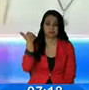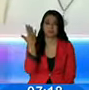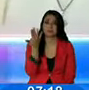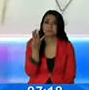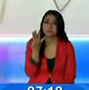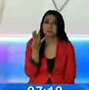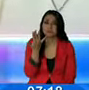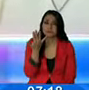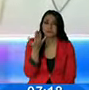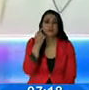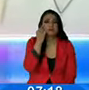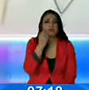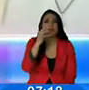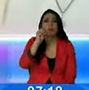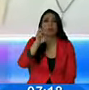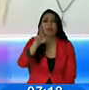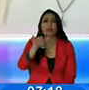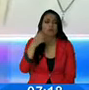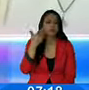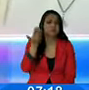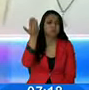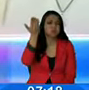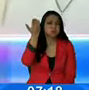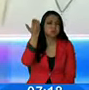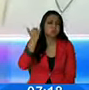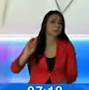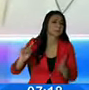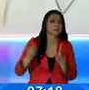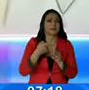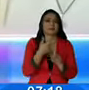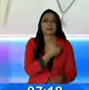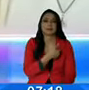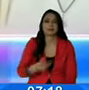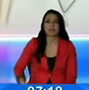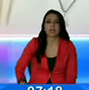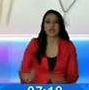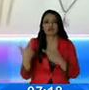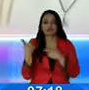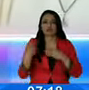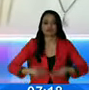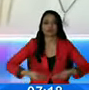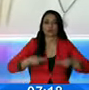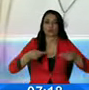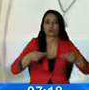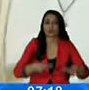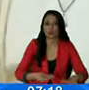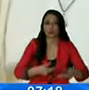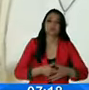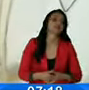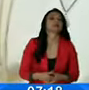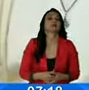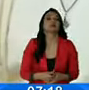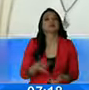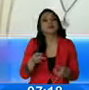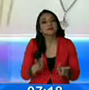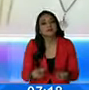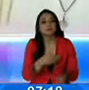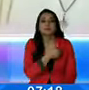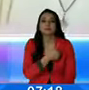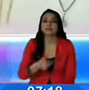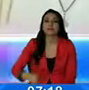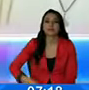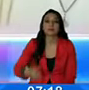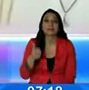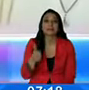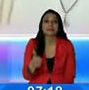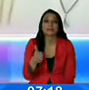de García Moreno. Es el primer presidente, e incluso es el presidente que trajo